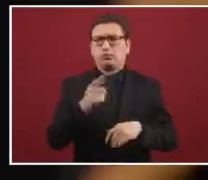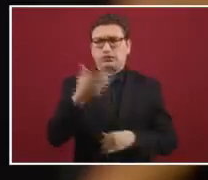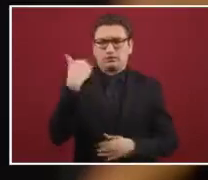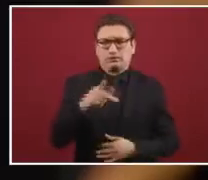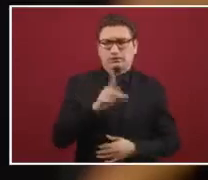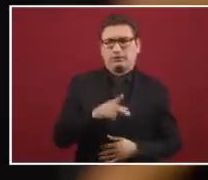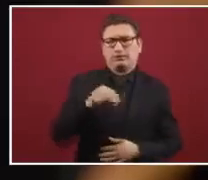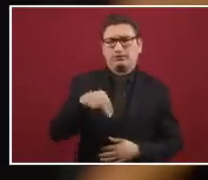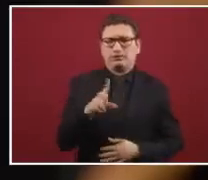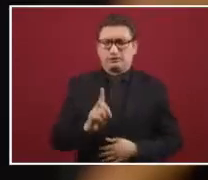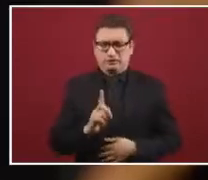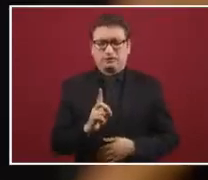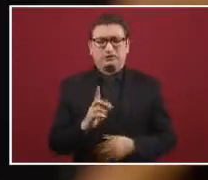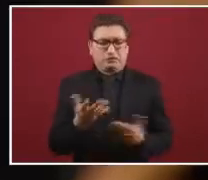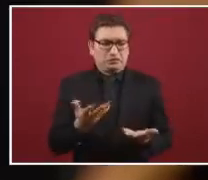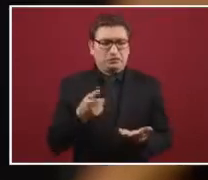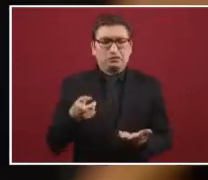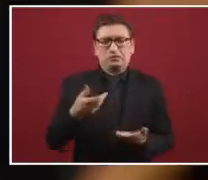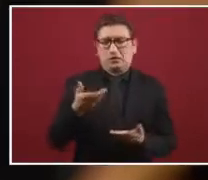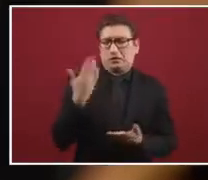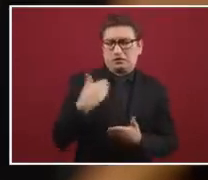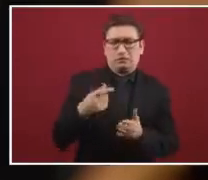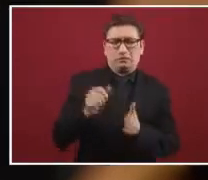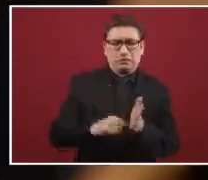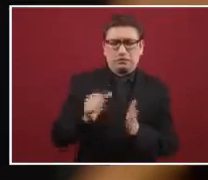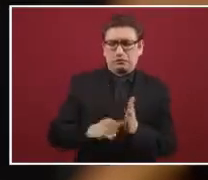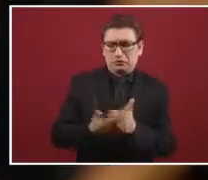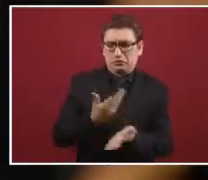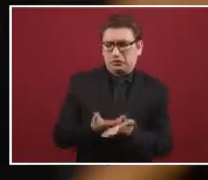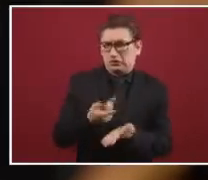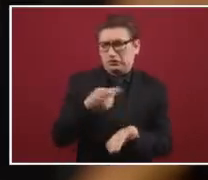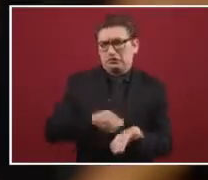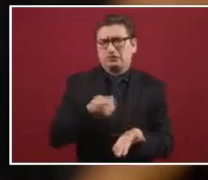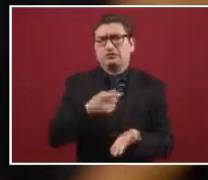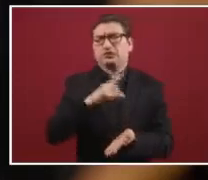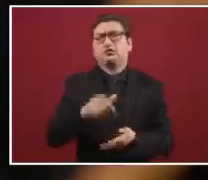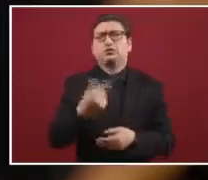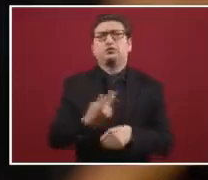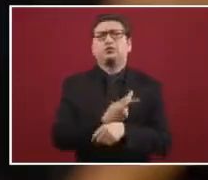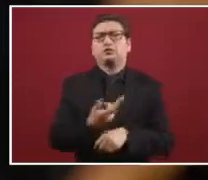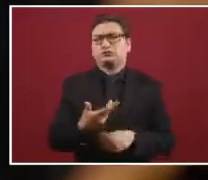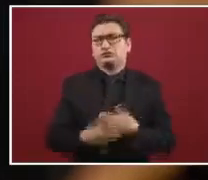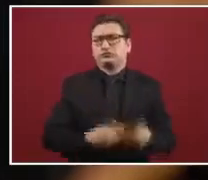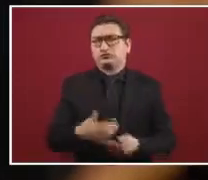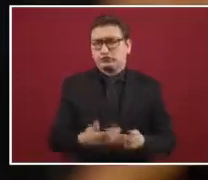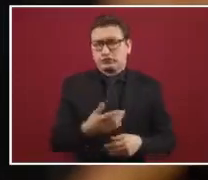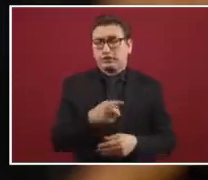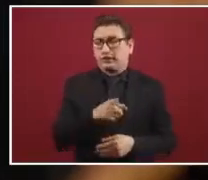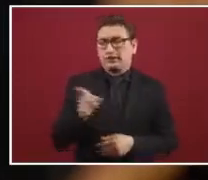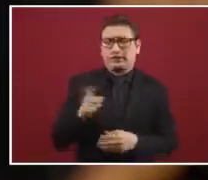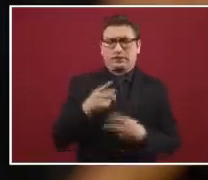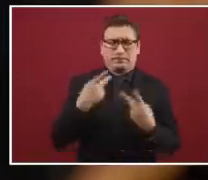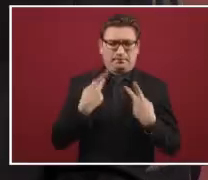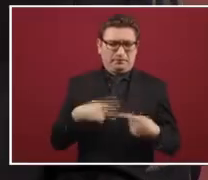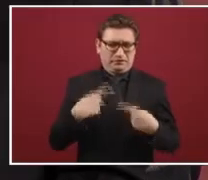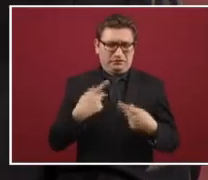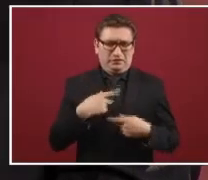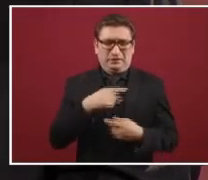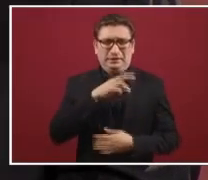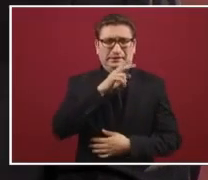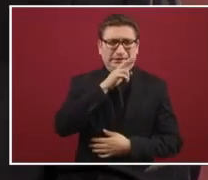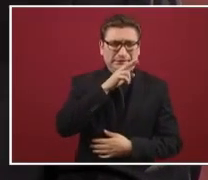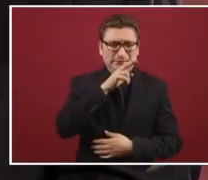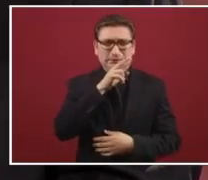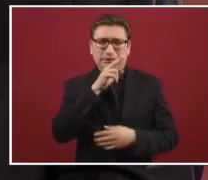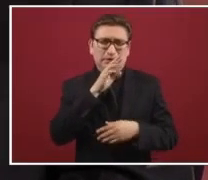de Desarrollo, pero ya tiene varios meses que se lo presentó. ¿Qué fue lo que ocurrió? ¿Y qué les dice a aquellos que están pues